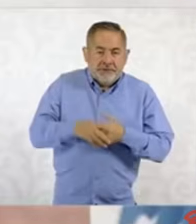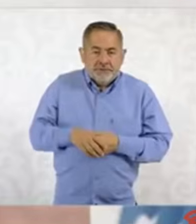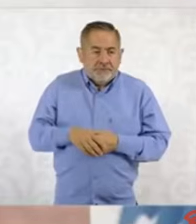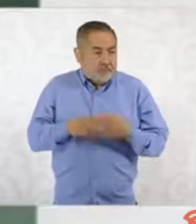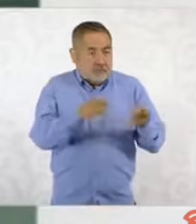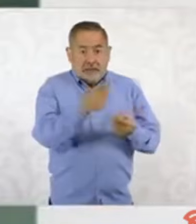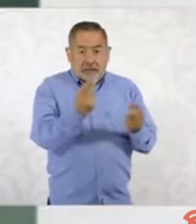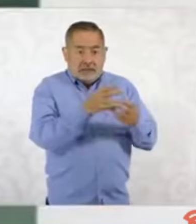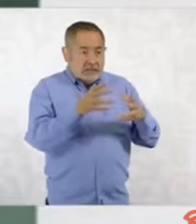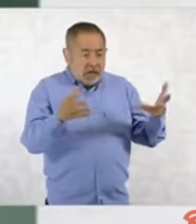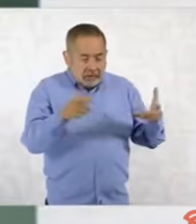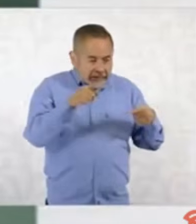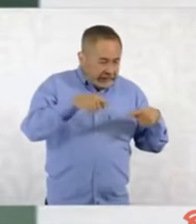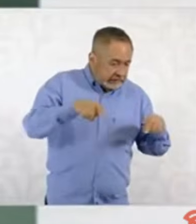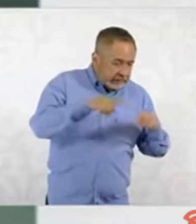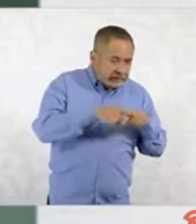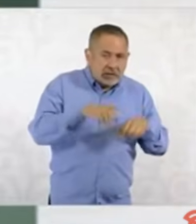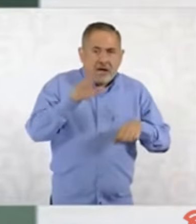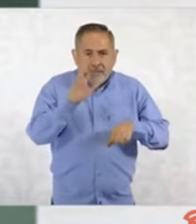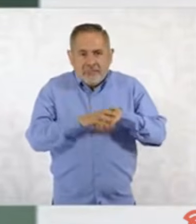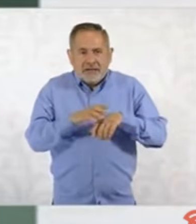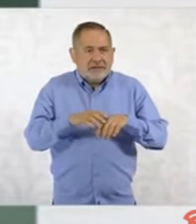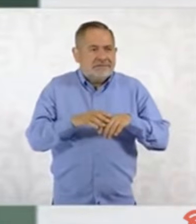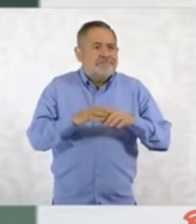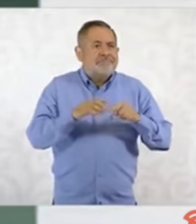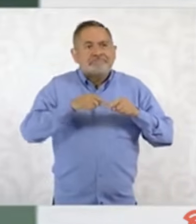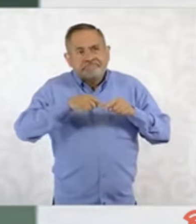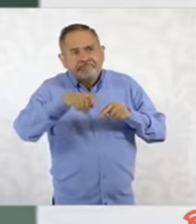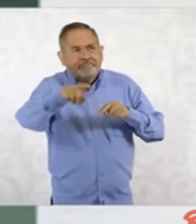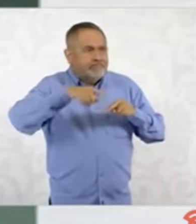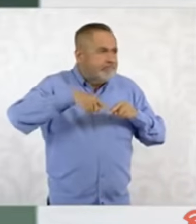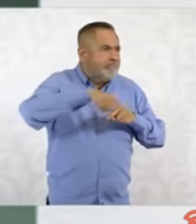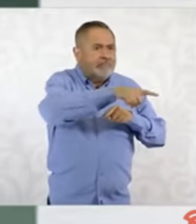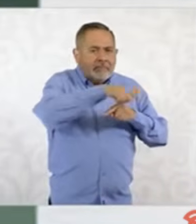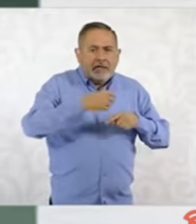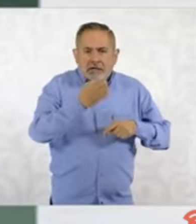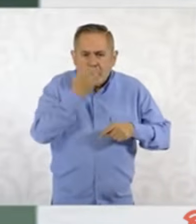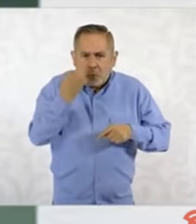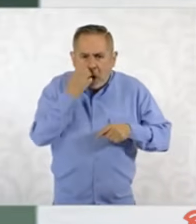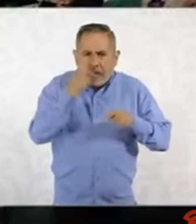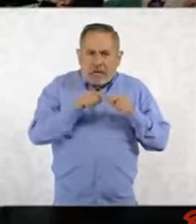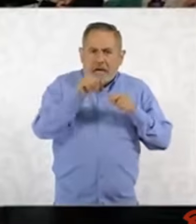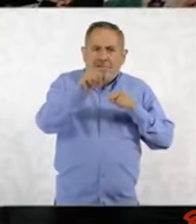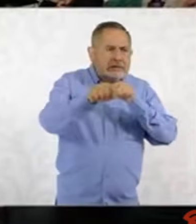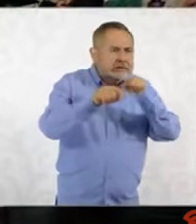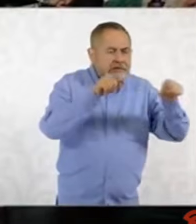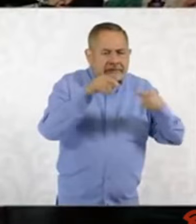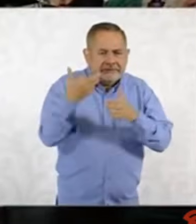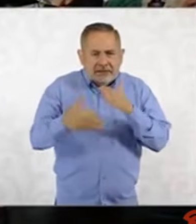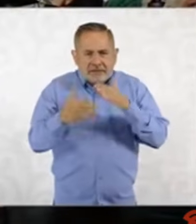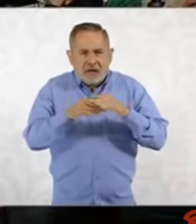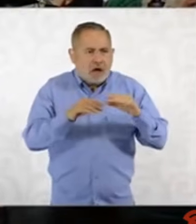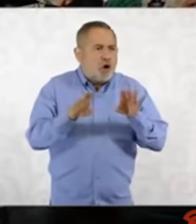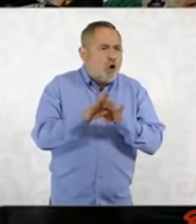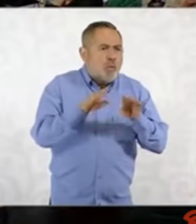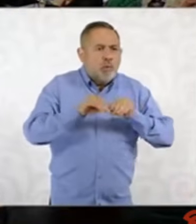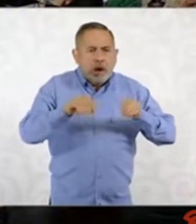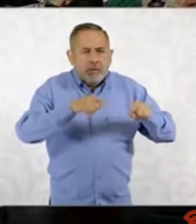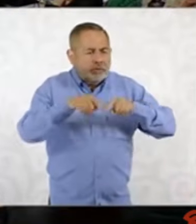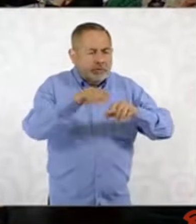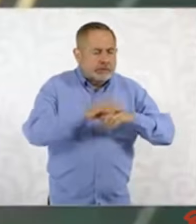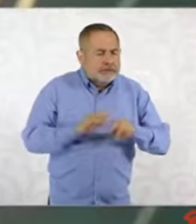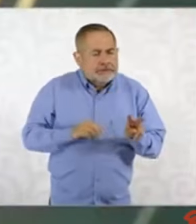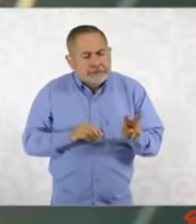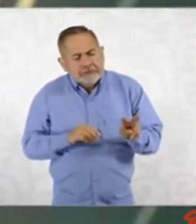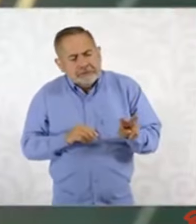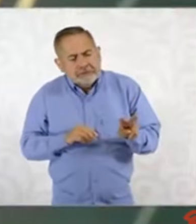necesidad de tener más movilidad dentro del magisterio para atender necesidades. Ahí tenemos un